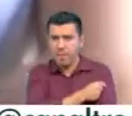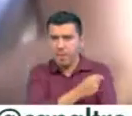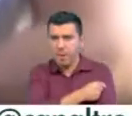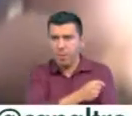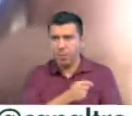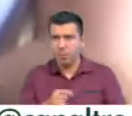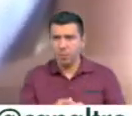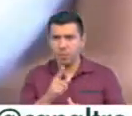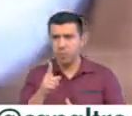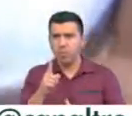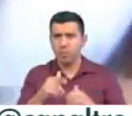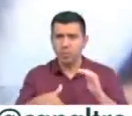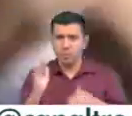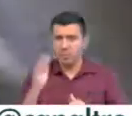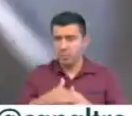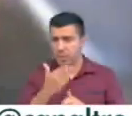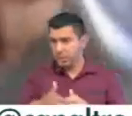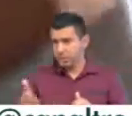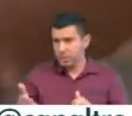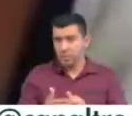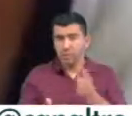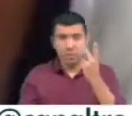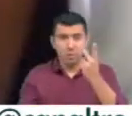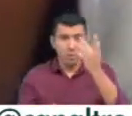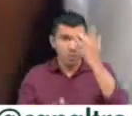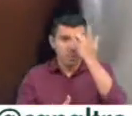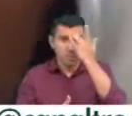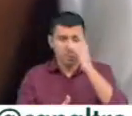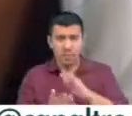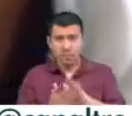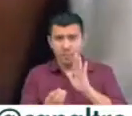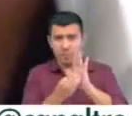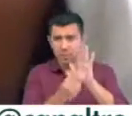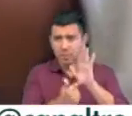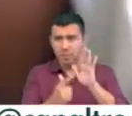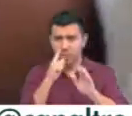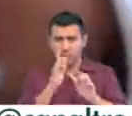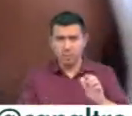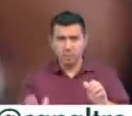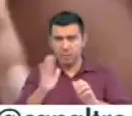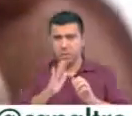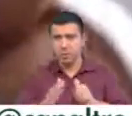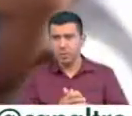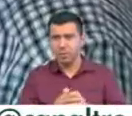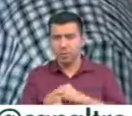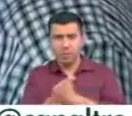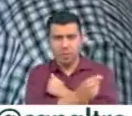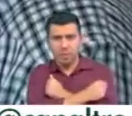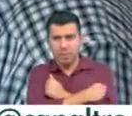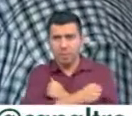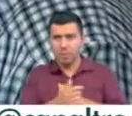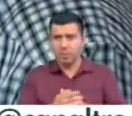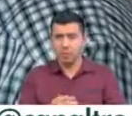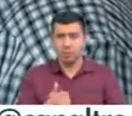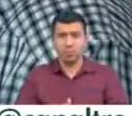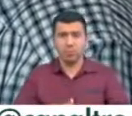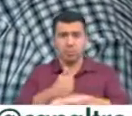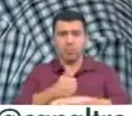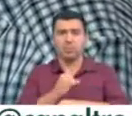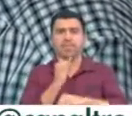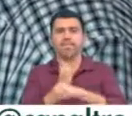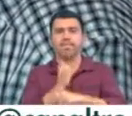niños vacunados contra las dos enfermedades contempladas en el Esquema Nacional de Vacunación. Así lo refrendó el gerente del